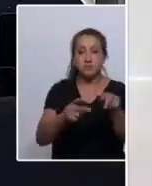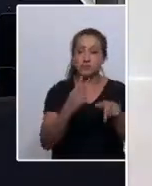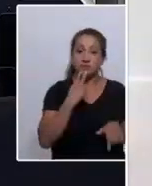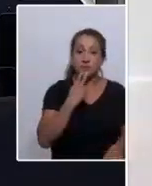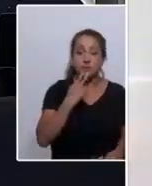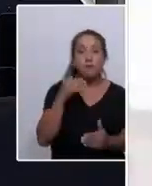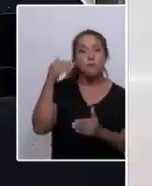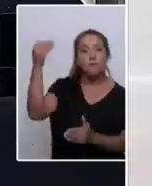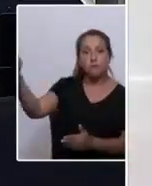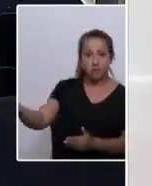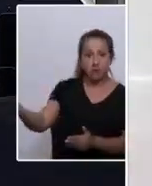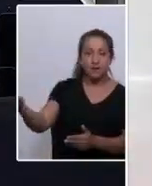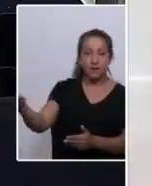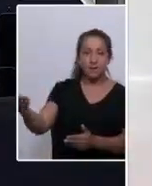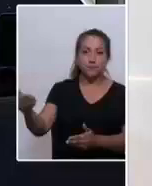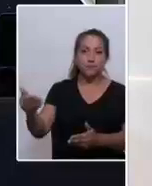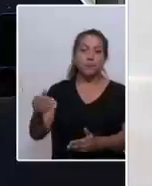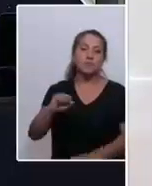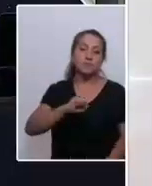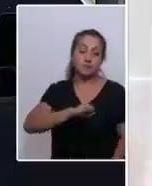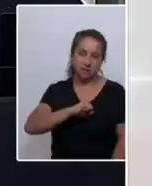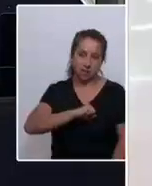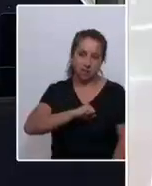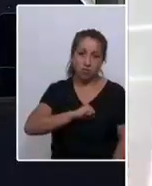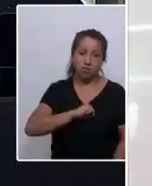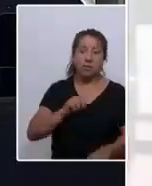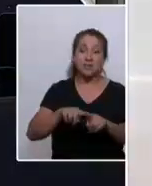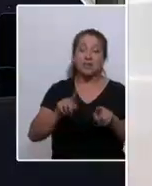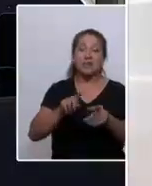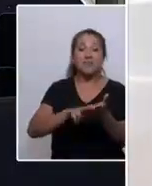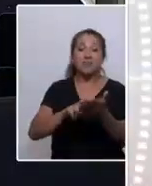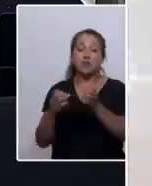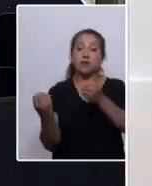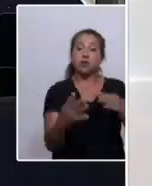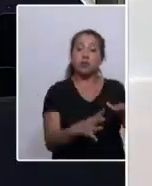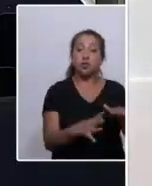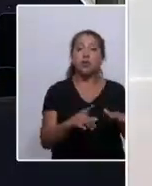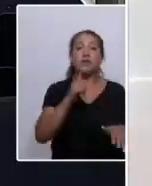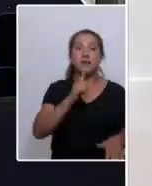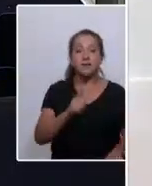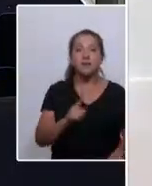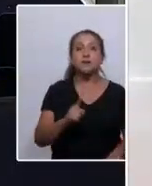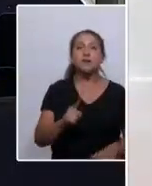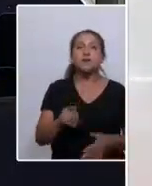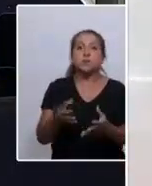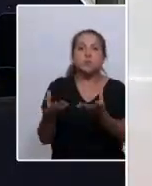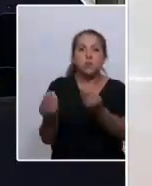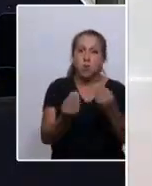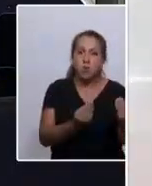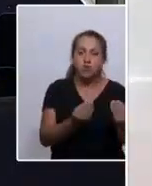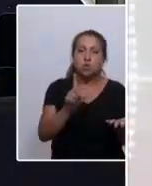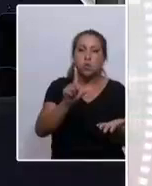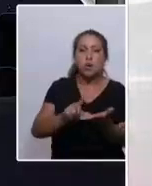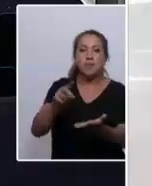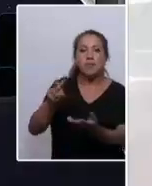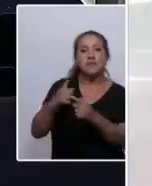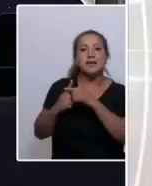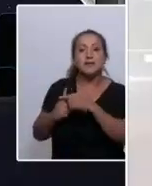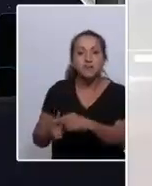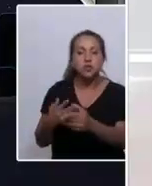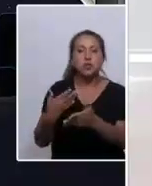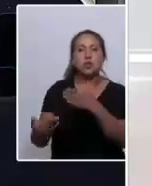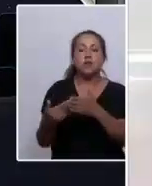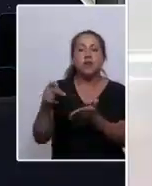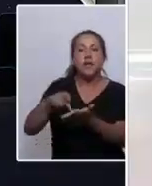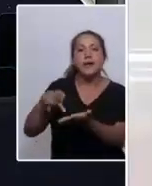hasta que se terminaran de votar y hasta que terminara el plazo de la convención constitucional. Le preguntamos entonces en la mañana al convencional Arturo Zúñiga respecto a este estado de reflexión